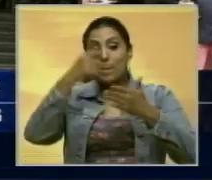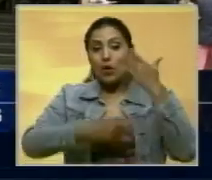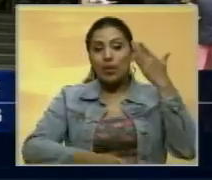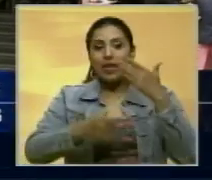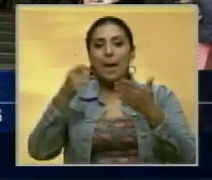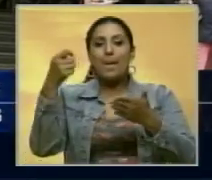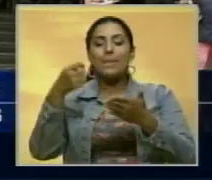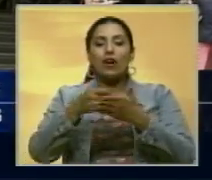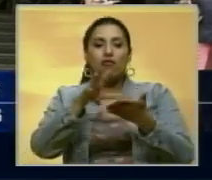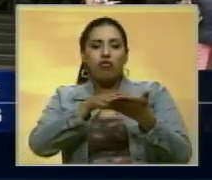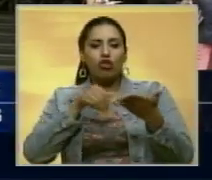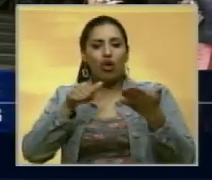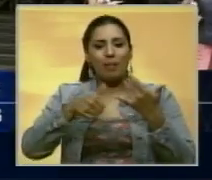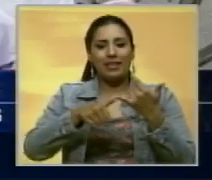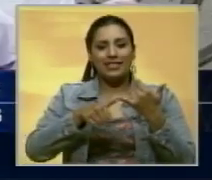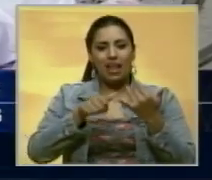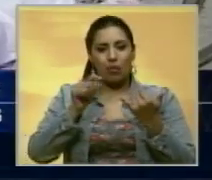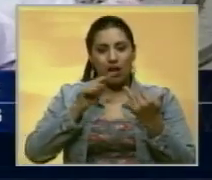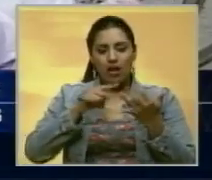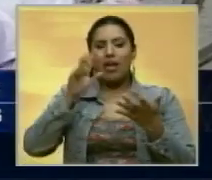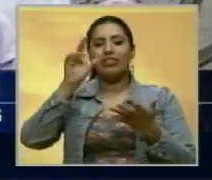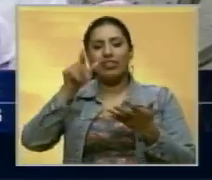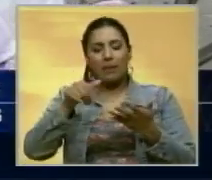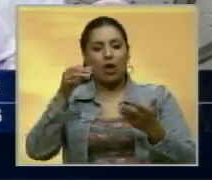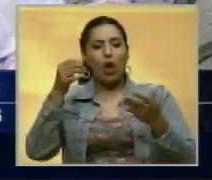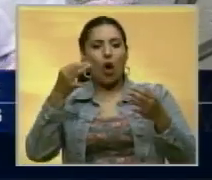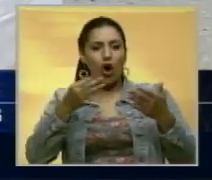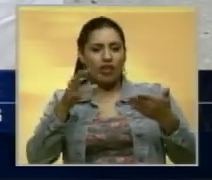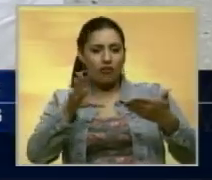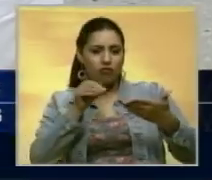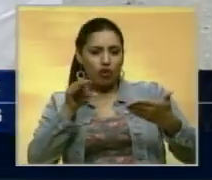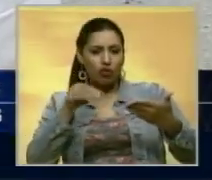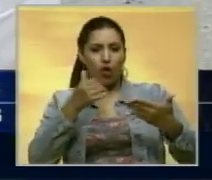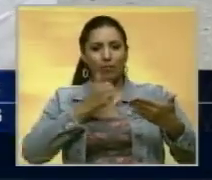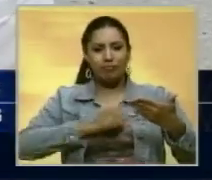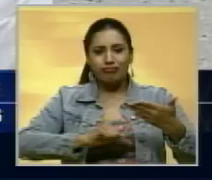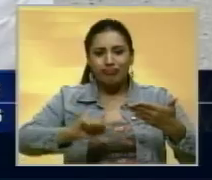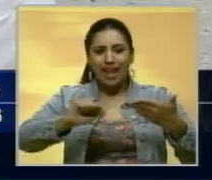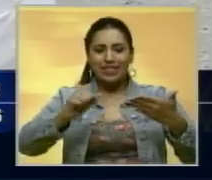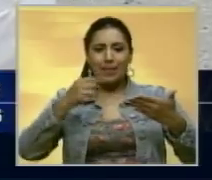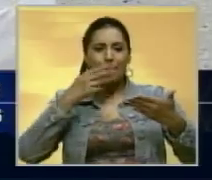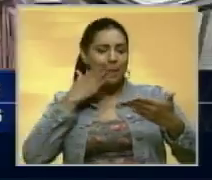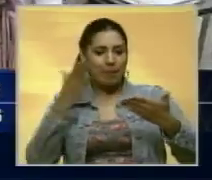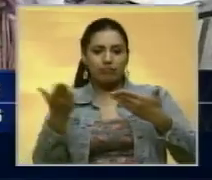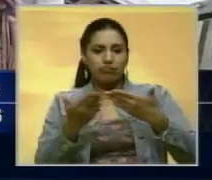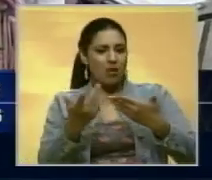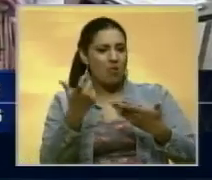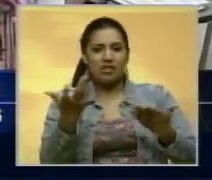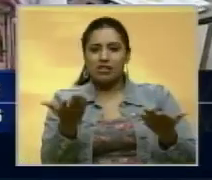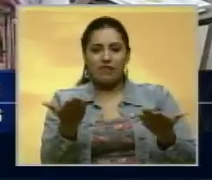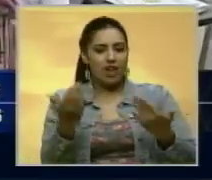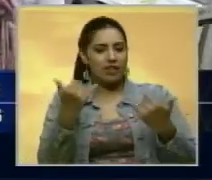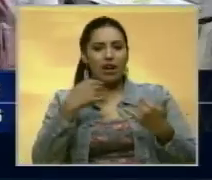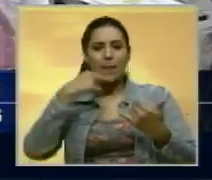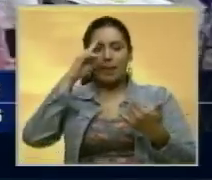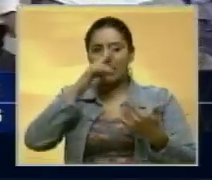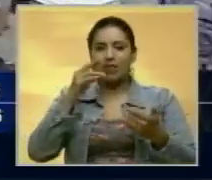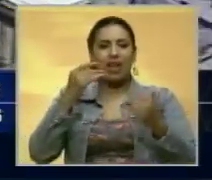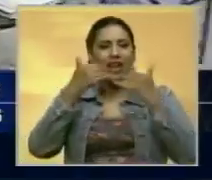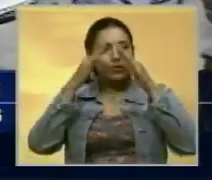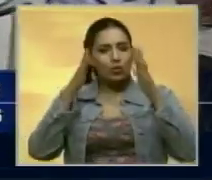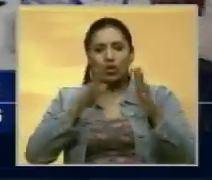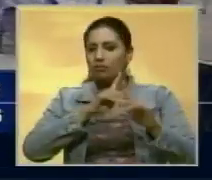solicitud de fotocopia de la cédula de identidad, así como originales y fotocopias de las partidas de nacimiento de los representantes y de